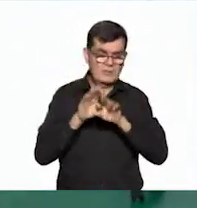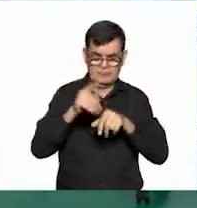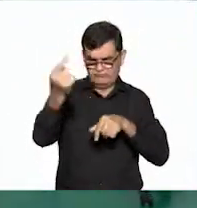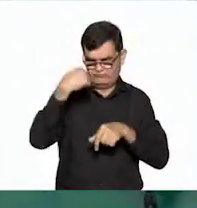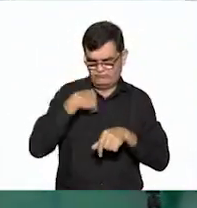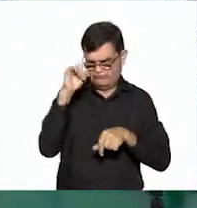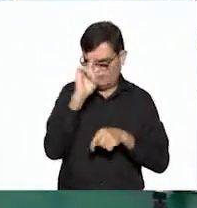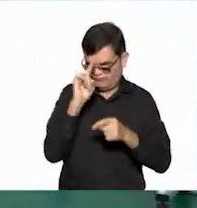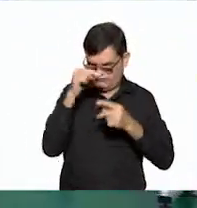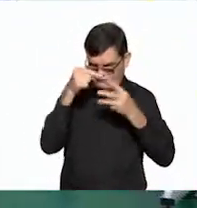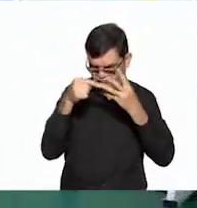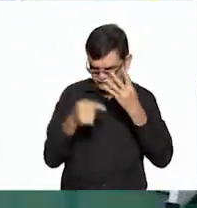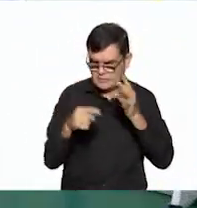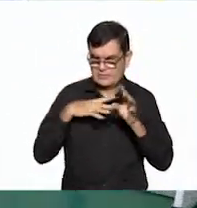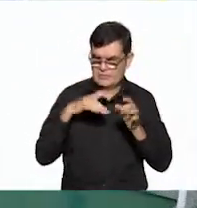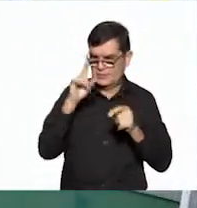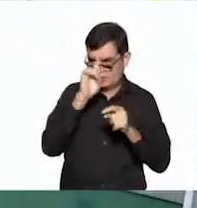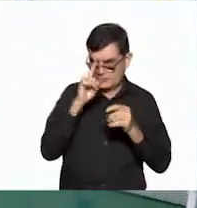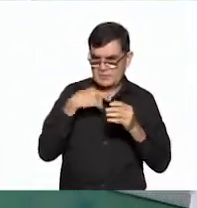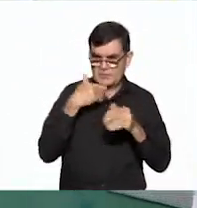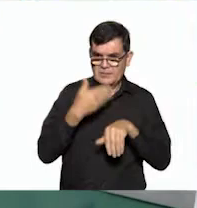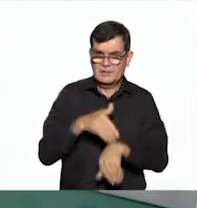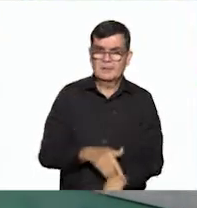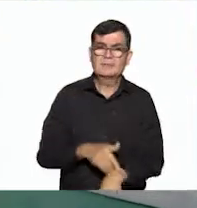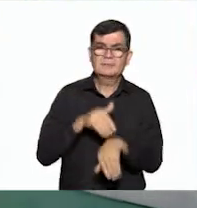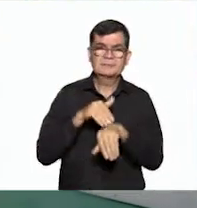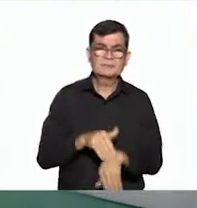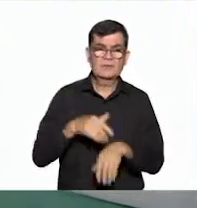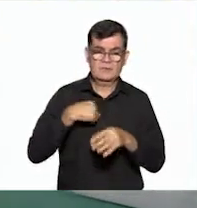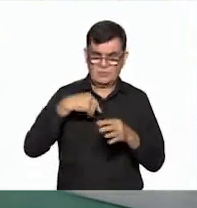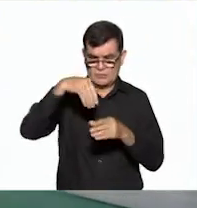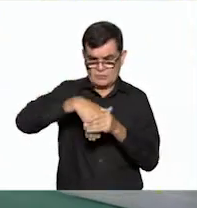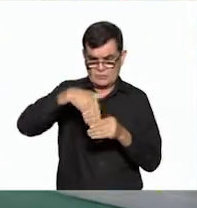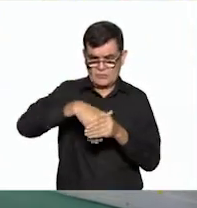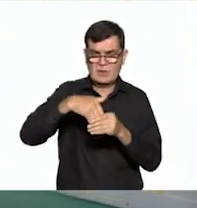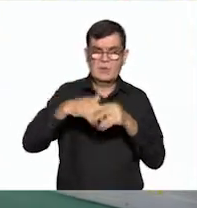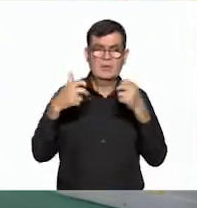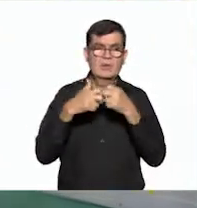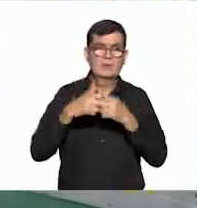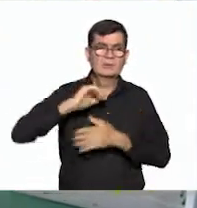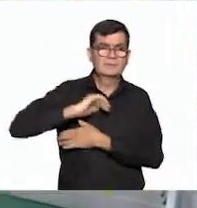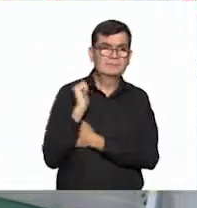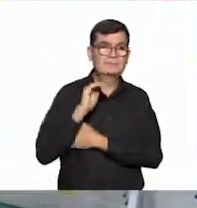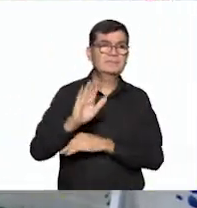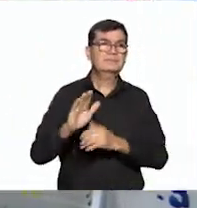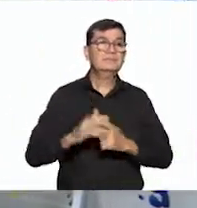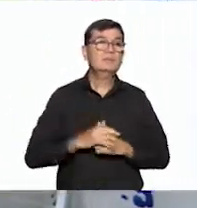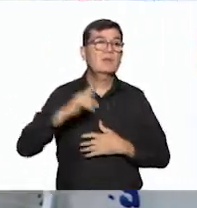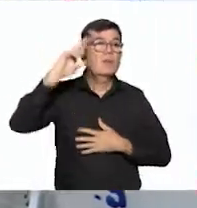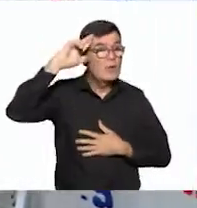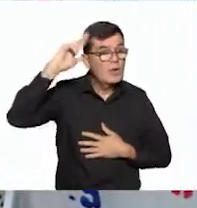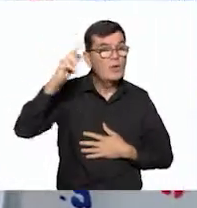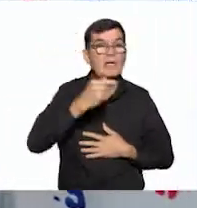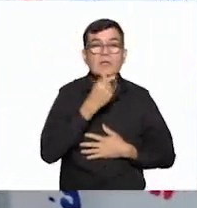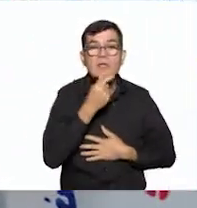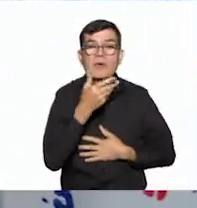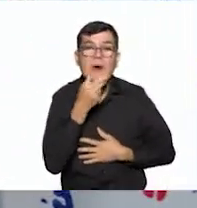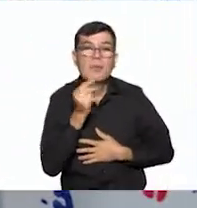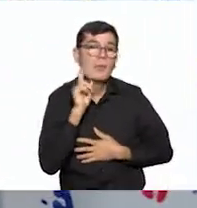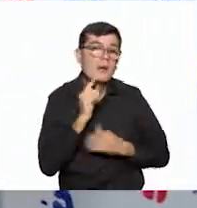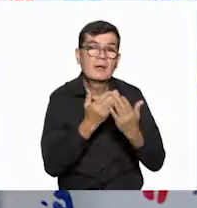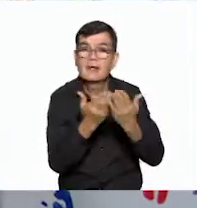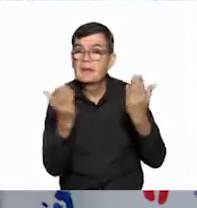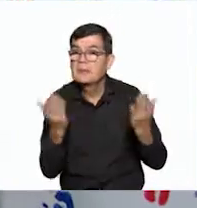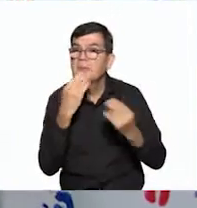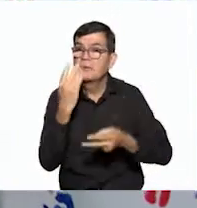las recomendaciones que tú nos das y guardándolo en su bolsita. Hola, niñas y niños, ¿cómo están?